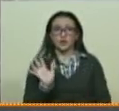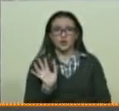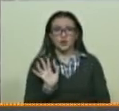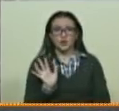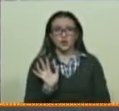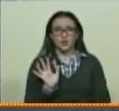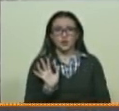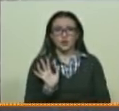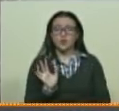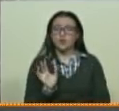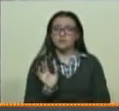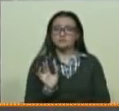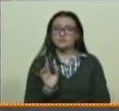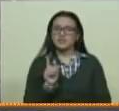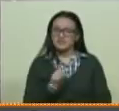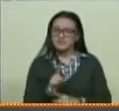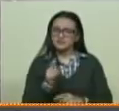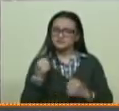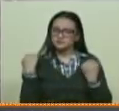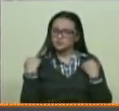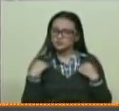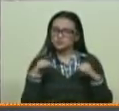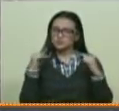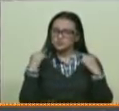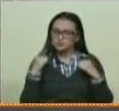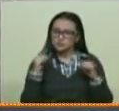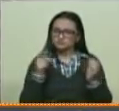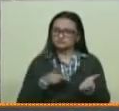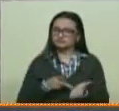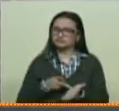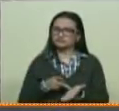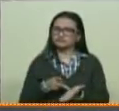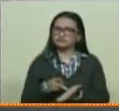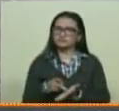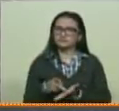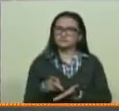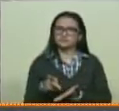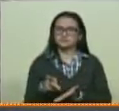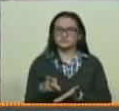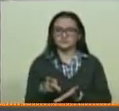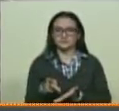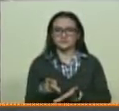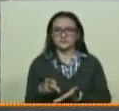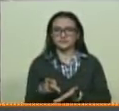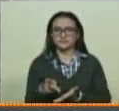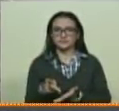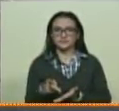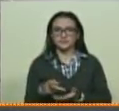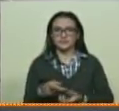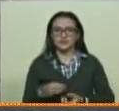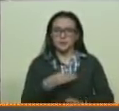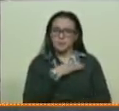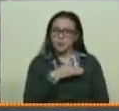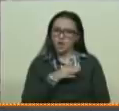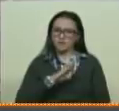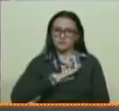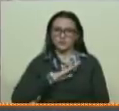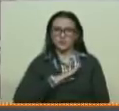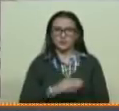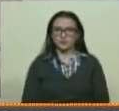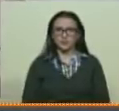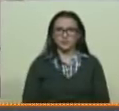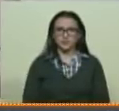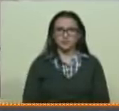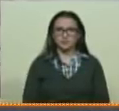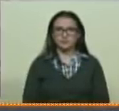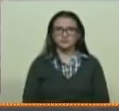retórica, te la da la práctica, te la da la honestidad, te la da la virtud, te la da la moral. A